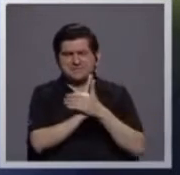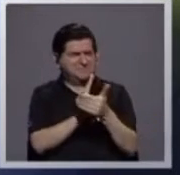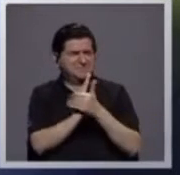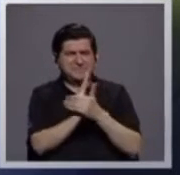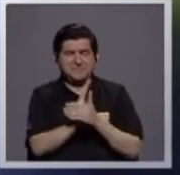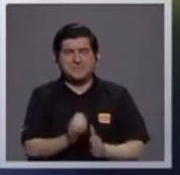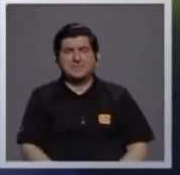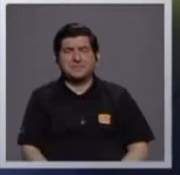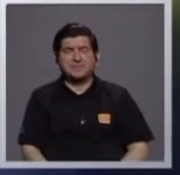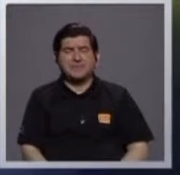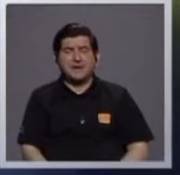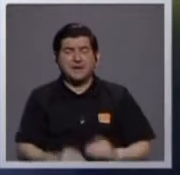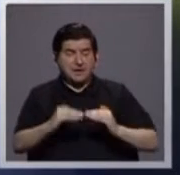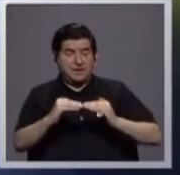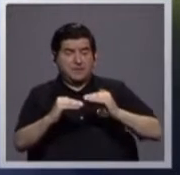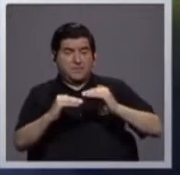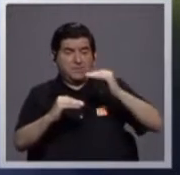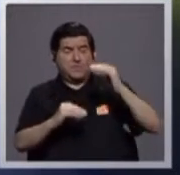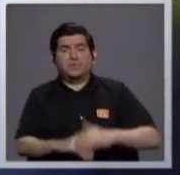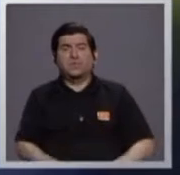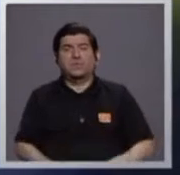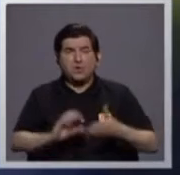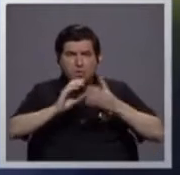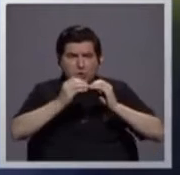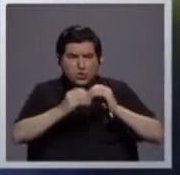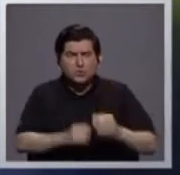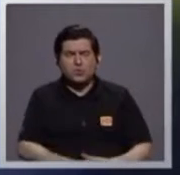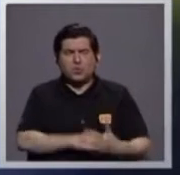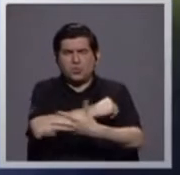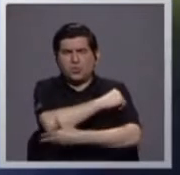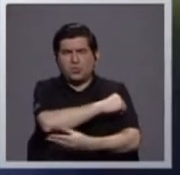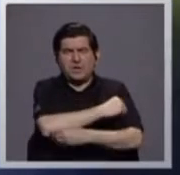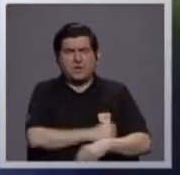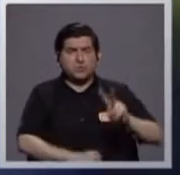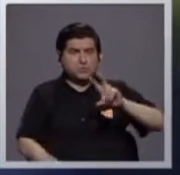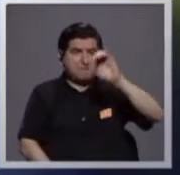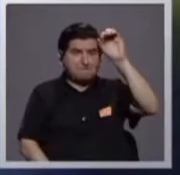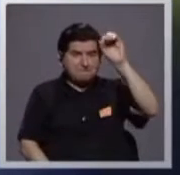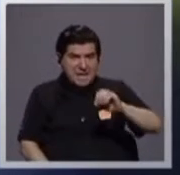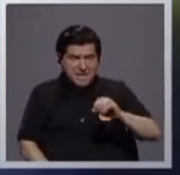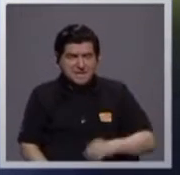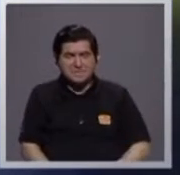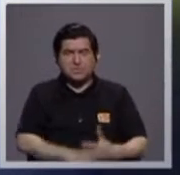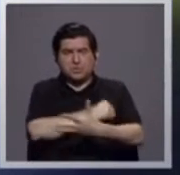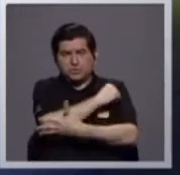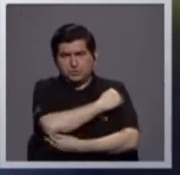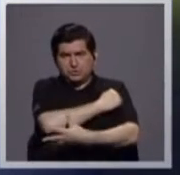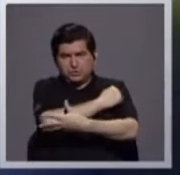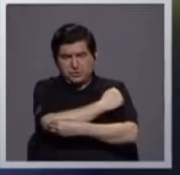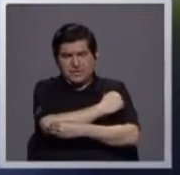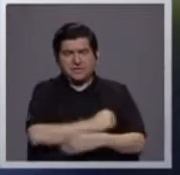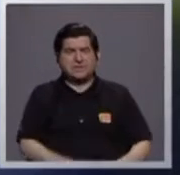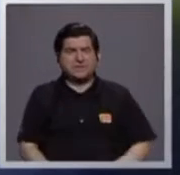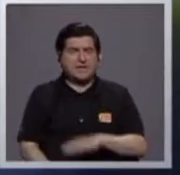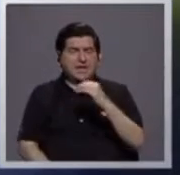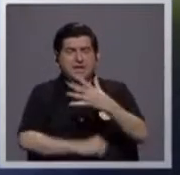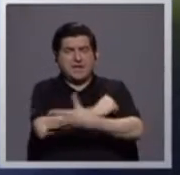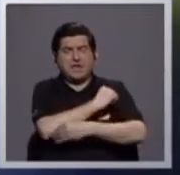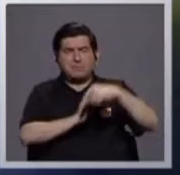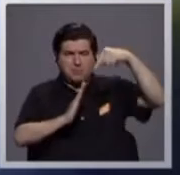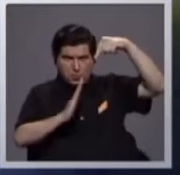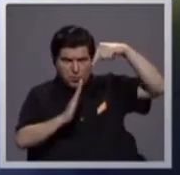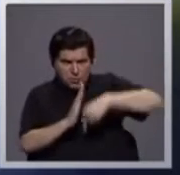los índices de pobreza, básicamente alrededor de 20% de pobreza y pobreza